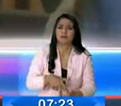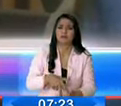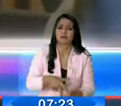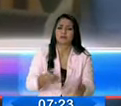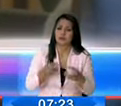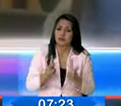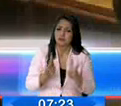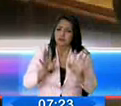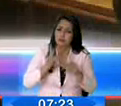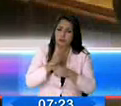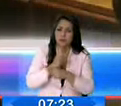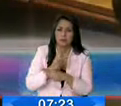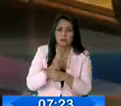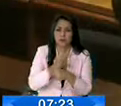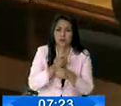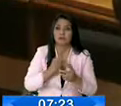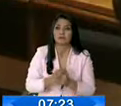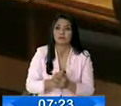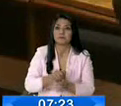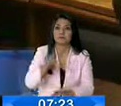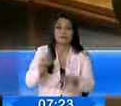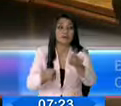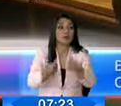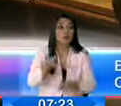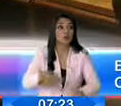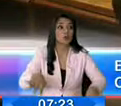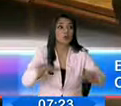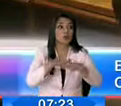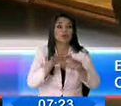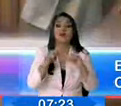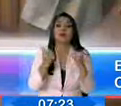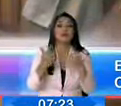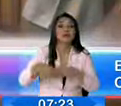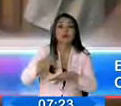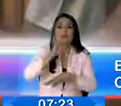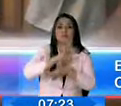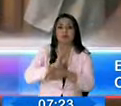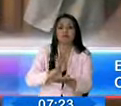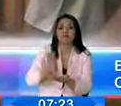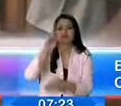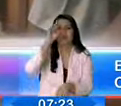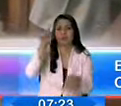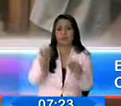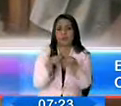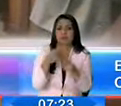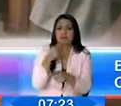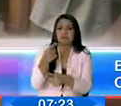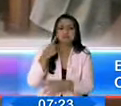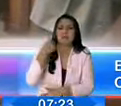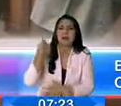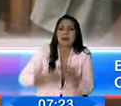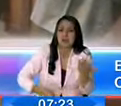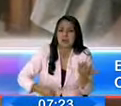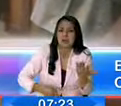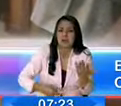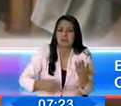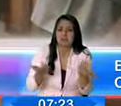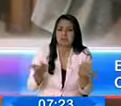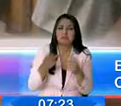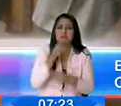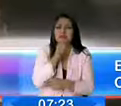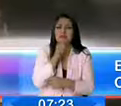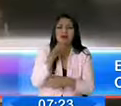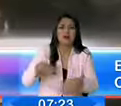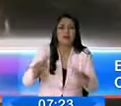mucha prudencia. Cosa que en varios sectores de la Asamblea fue rechazado, pues se aseguraba que no había motivo para declarar en reserva la